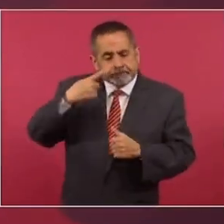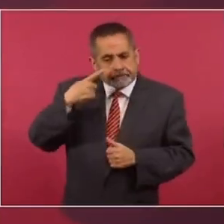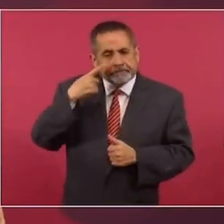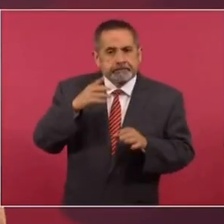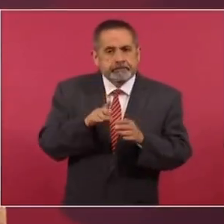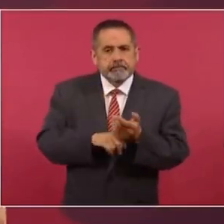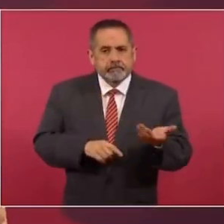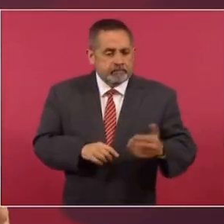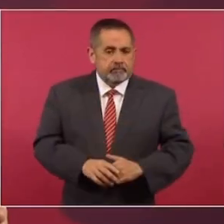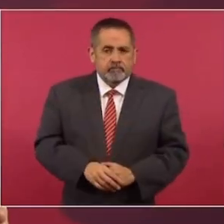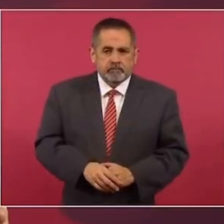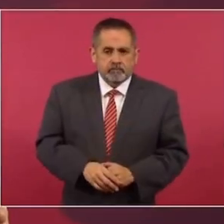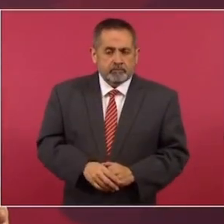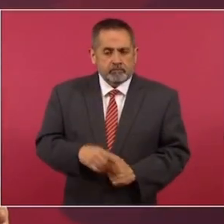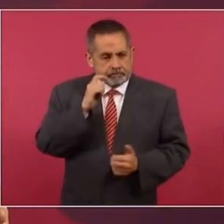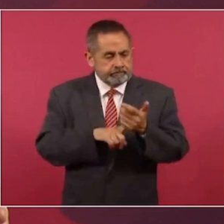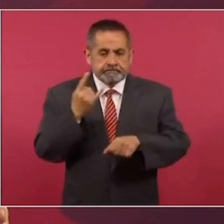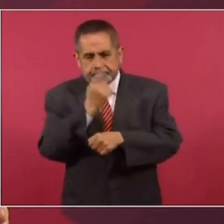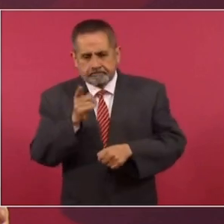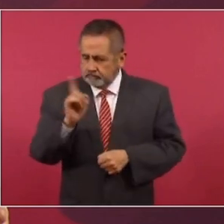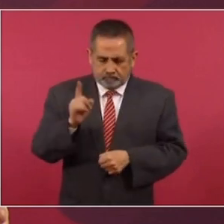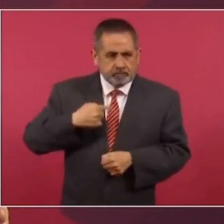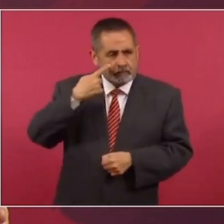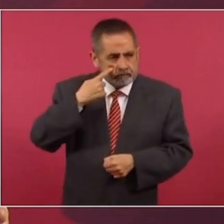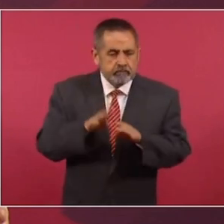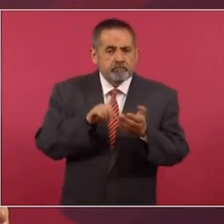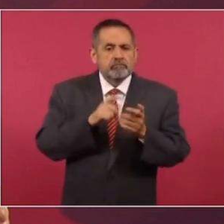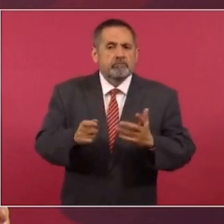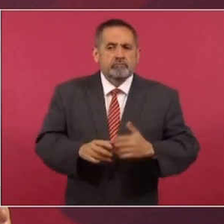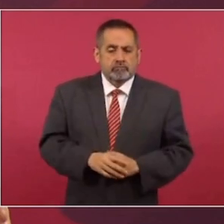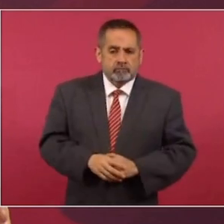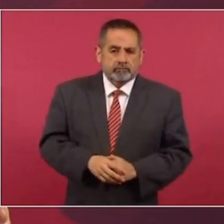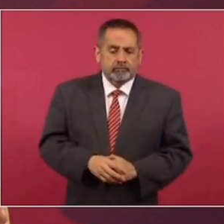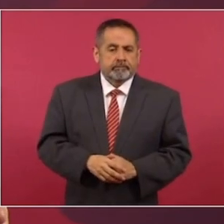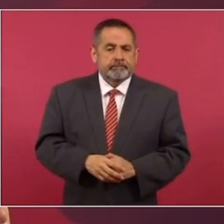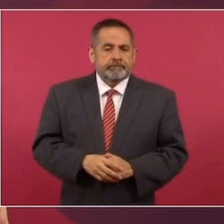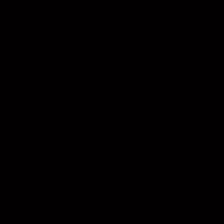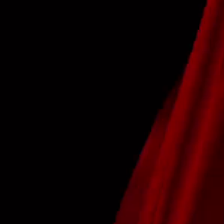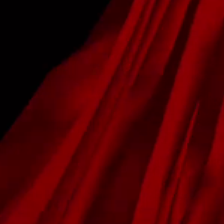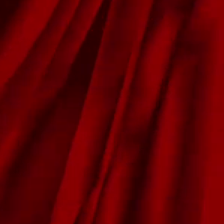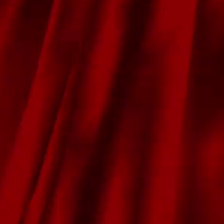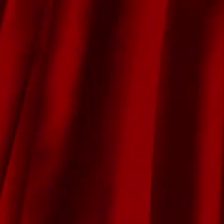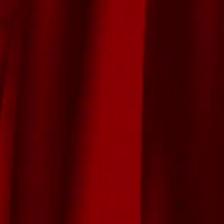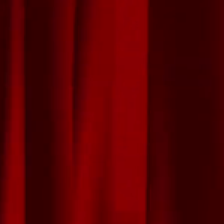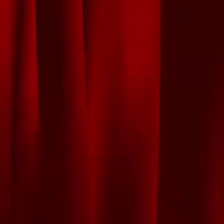un fiasco, más que eso, una injusticia.